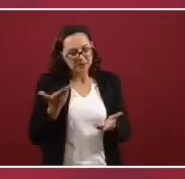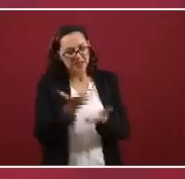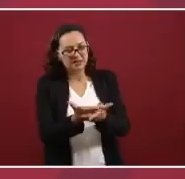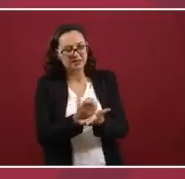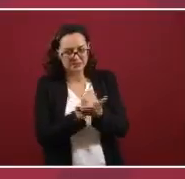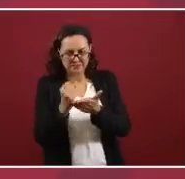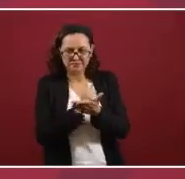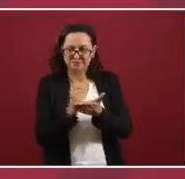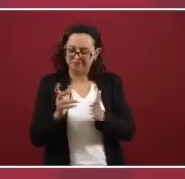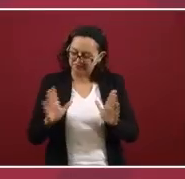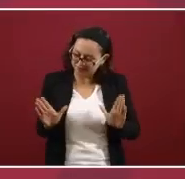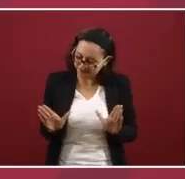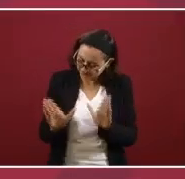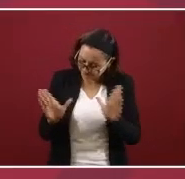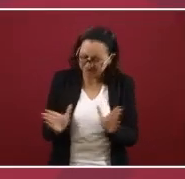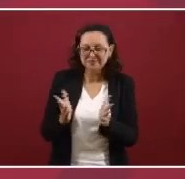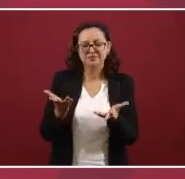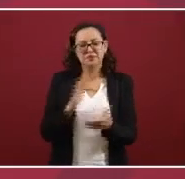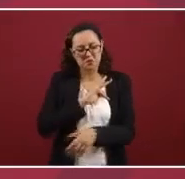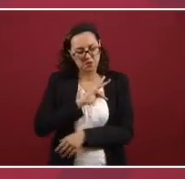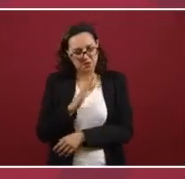animarlos.